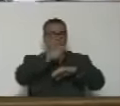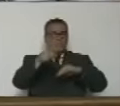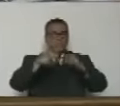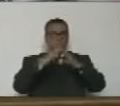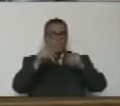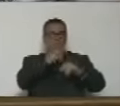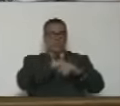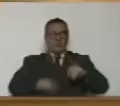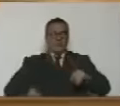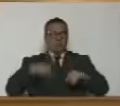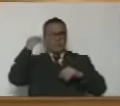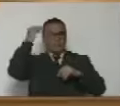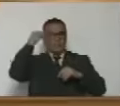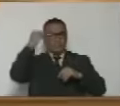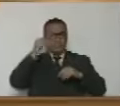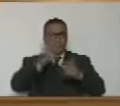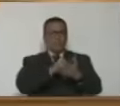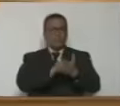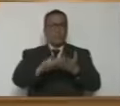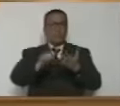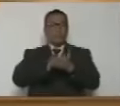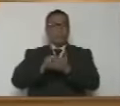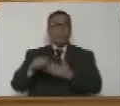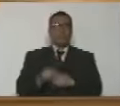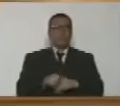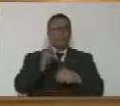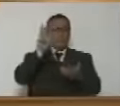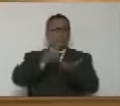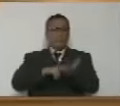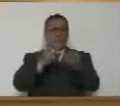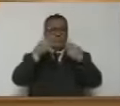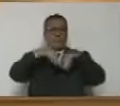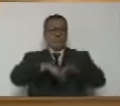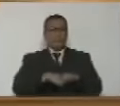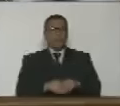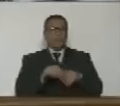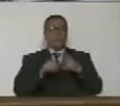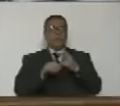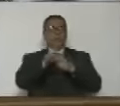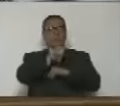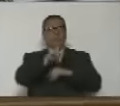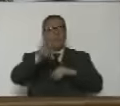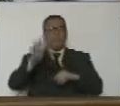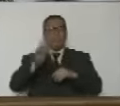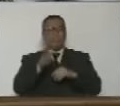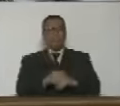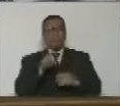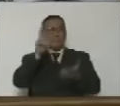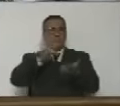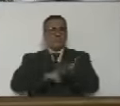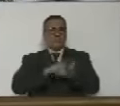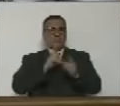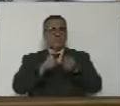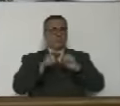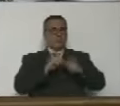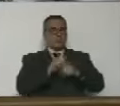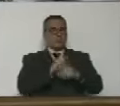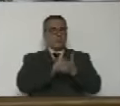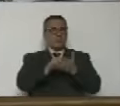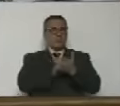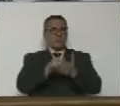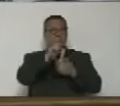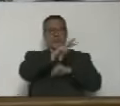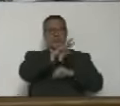ciudadano presidente. En consideración al artículo. Aprobado. Siguiente. 24. Se sugiere aprobar con modificación el